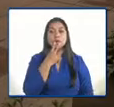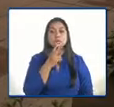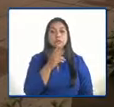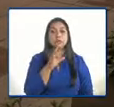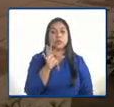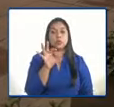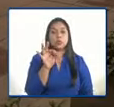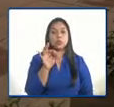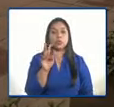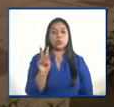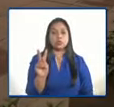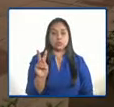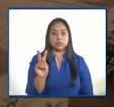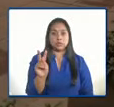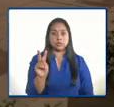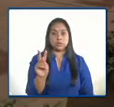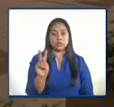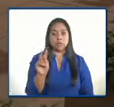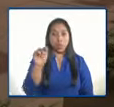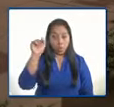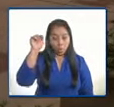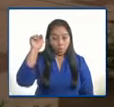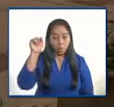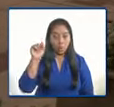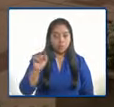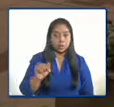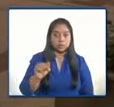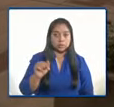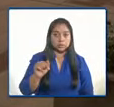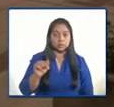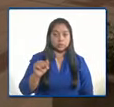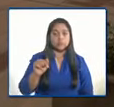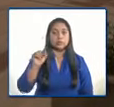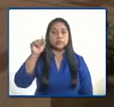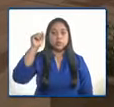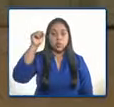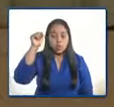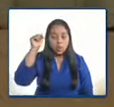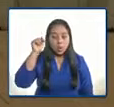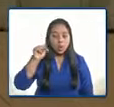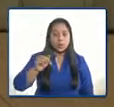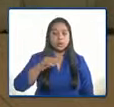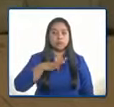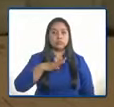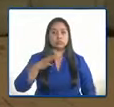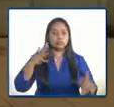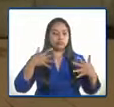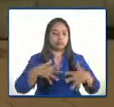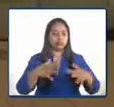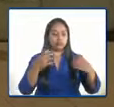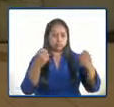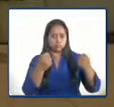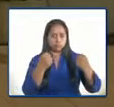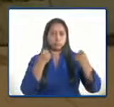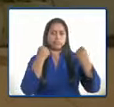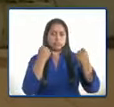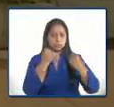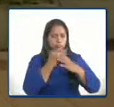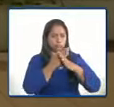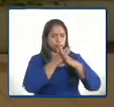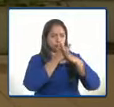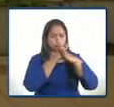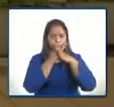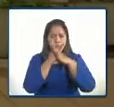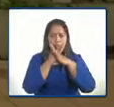H-O-Y, hoy. Hoy tenemos un sistema portuario nacional fortalecido, lo cual